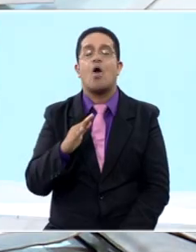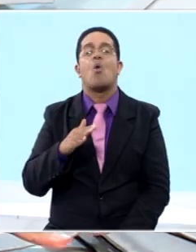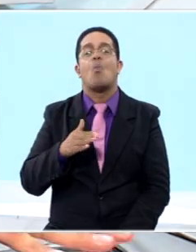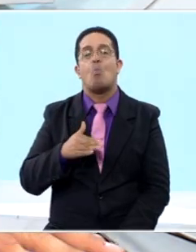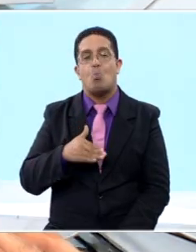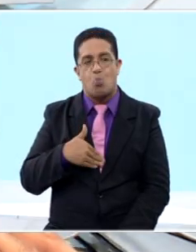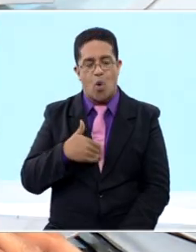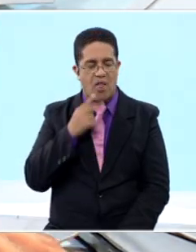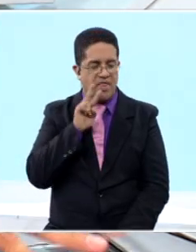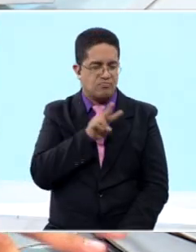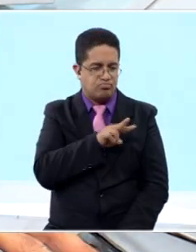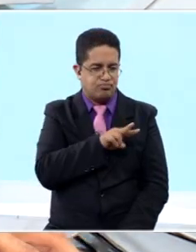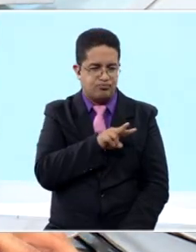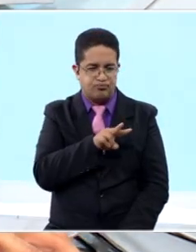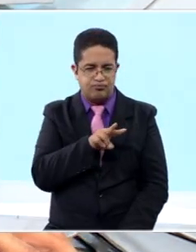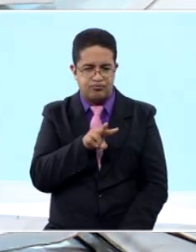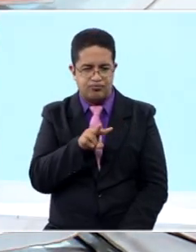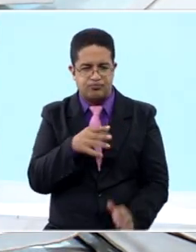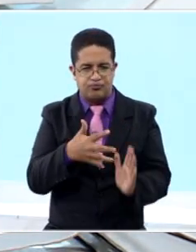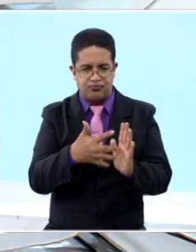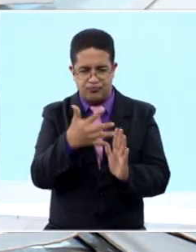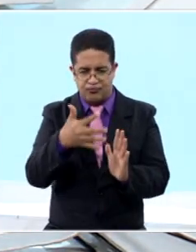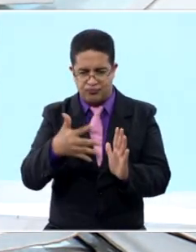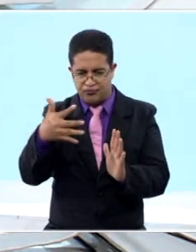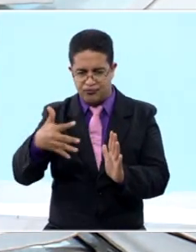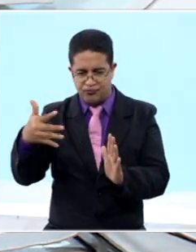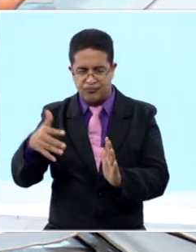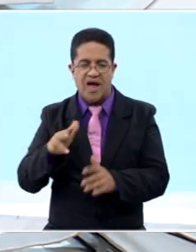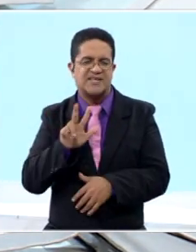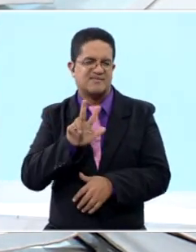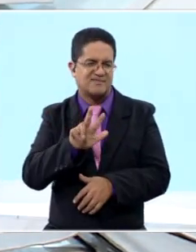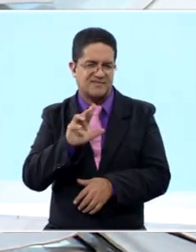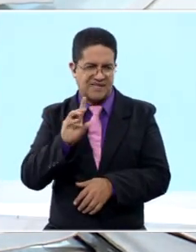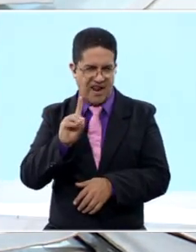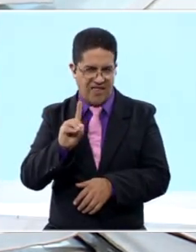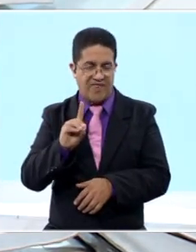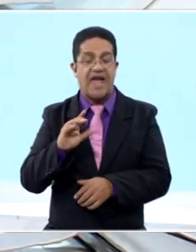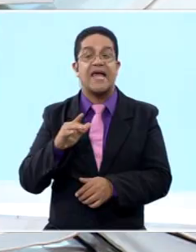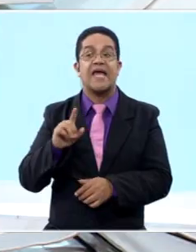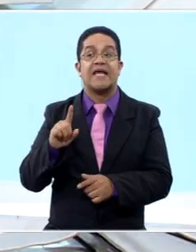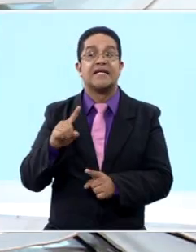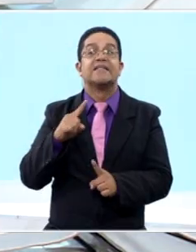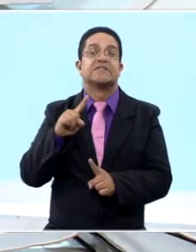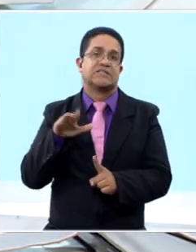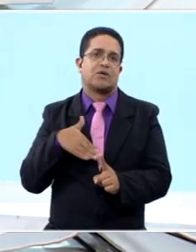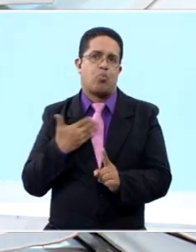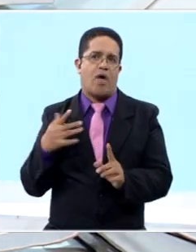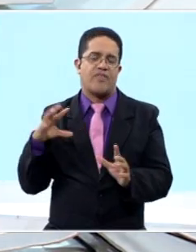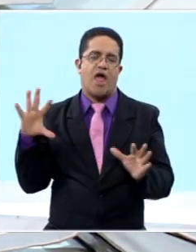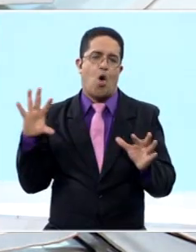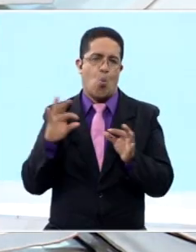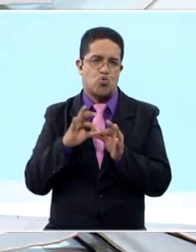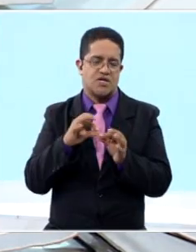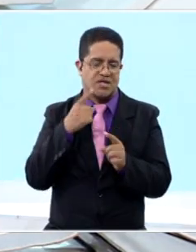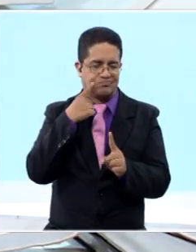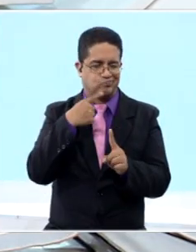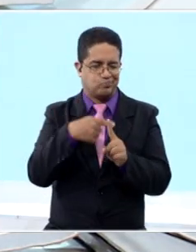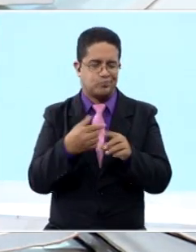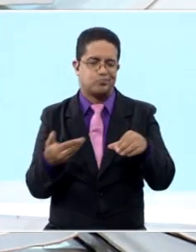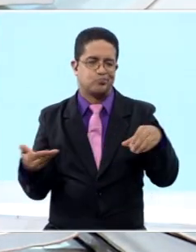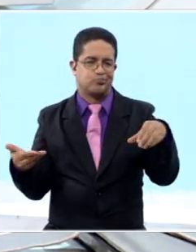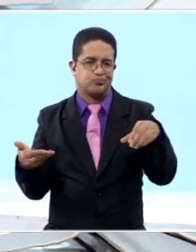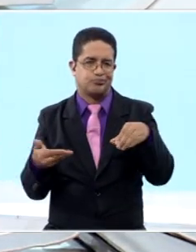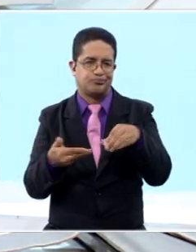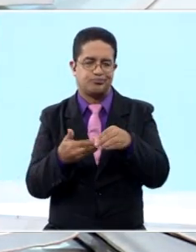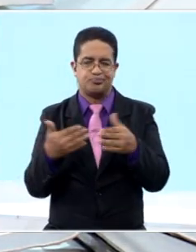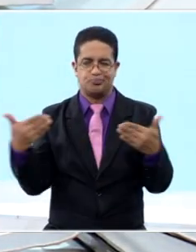una imagen de la gammagrafía, una imagen SPECT, que es la imagen tridimensional, y se puede fusionar con la imagen de tomografía o resonancia que